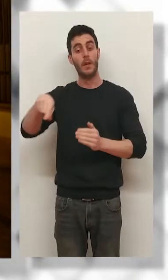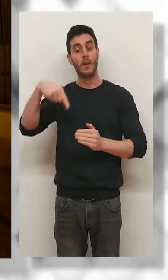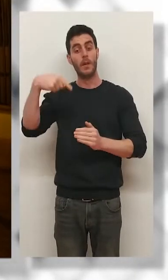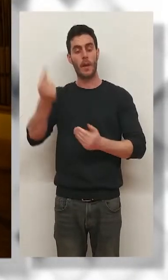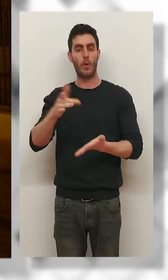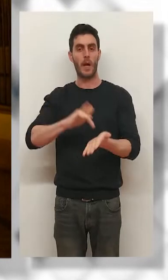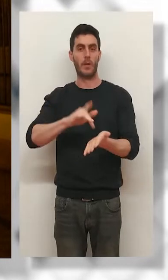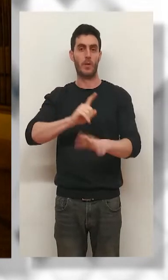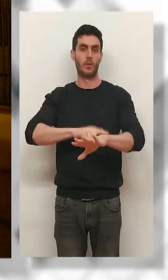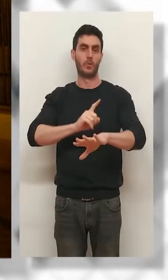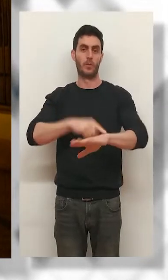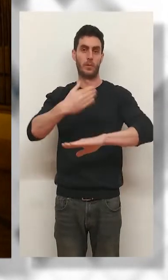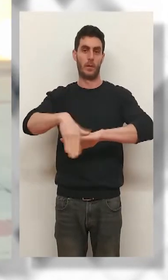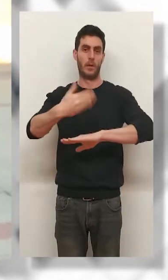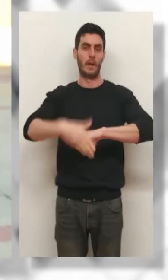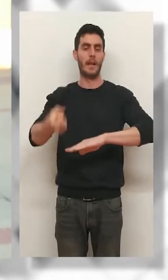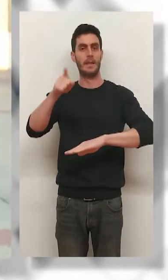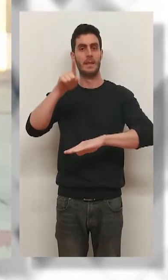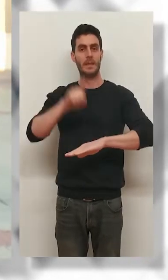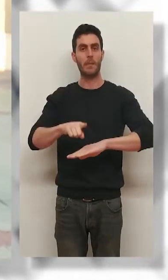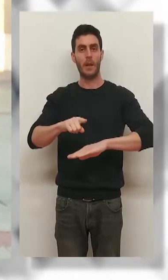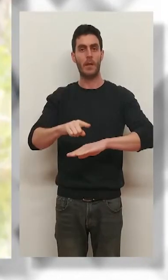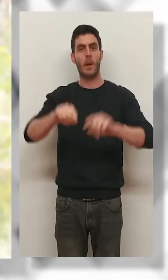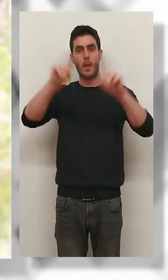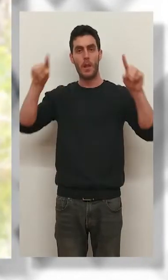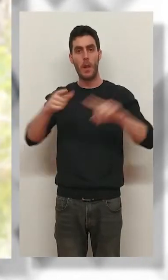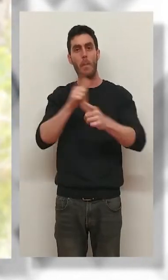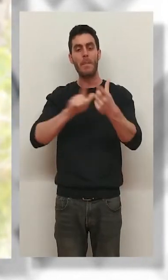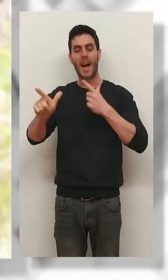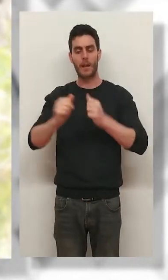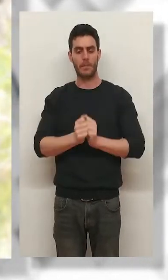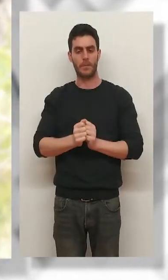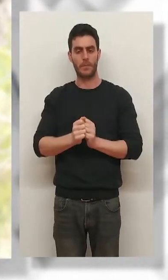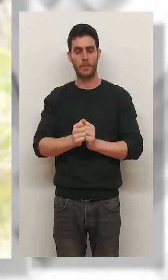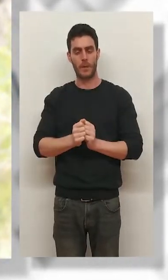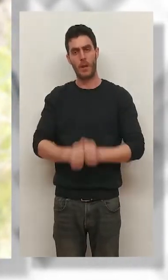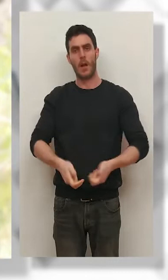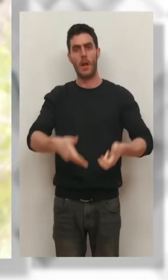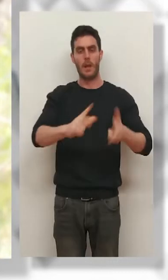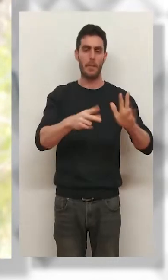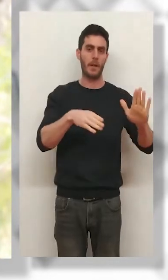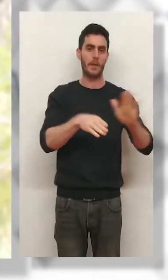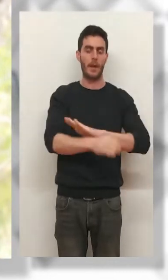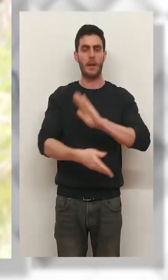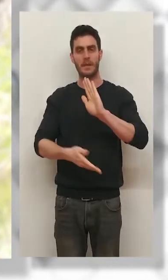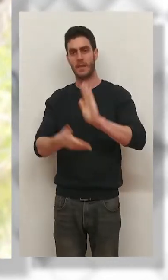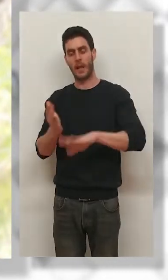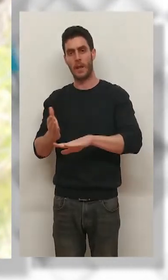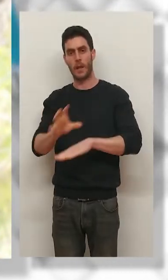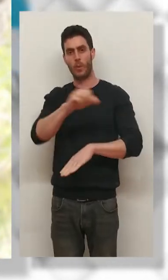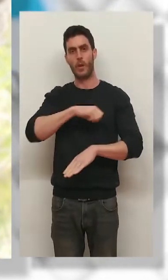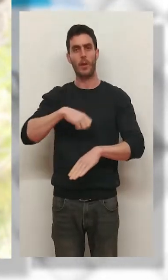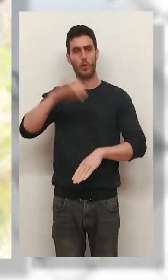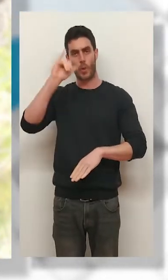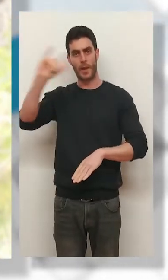Y después llegaron los toques de queda y los confinamientos perimetrales. Restringir la libre entrada y salida de personas